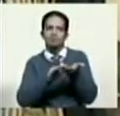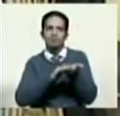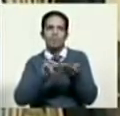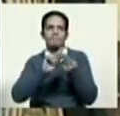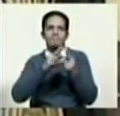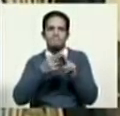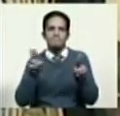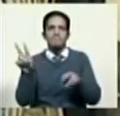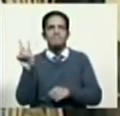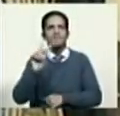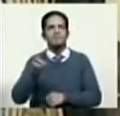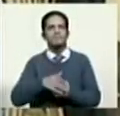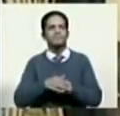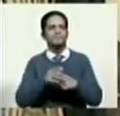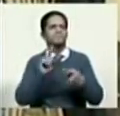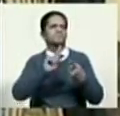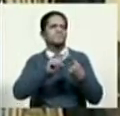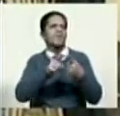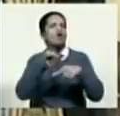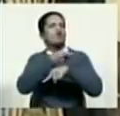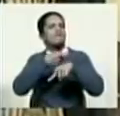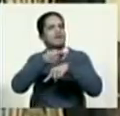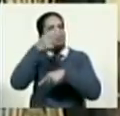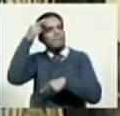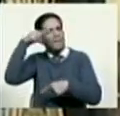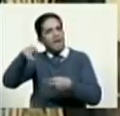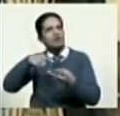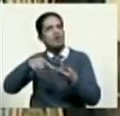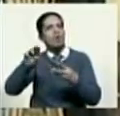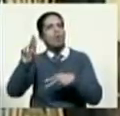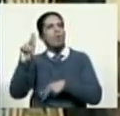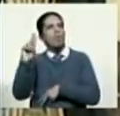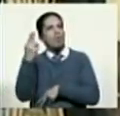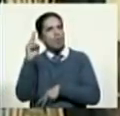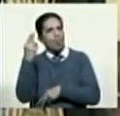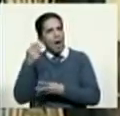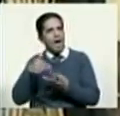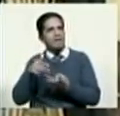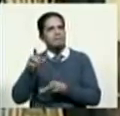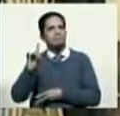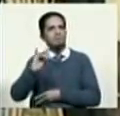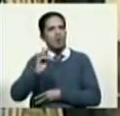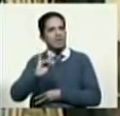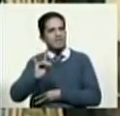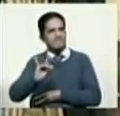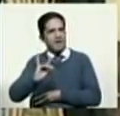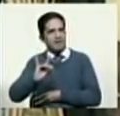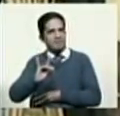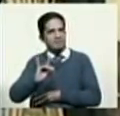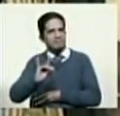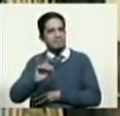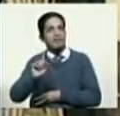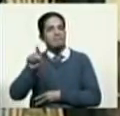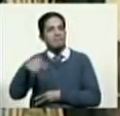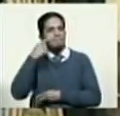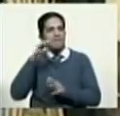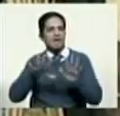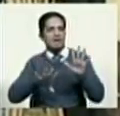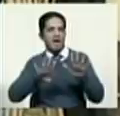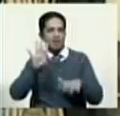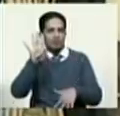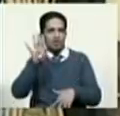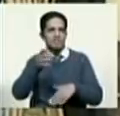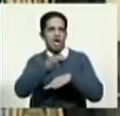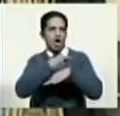Los gobiernos de México, Uruguay, Bolivia y los 14 gobiernos del CARICOM del